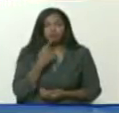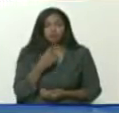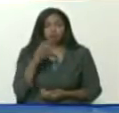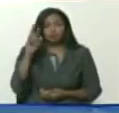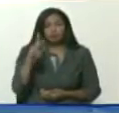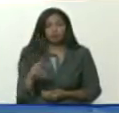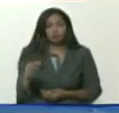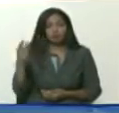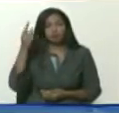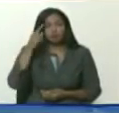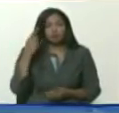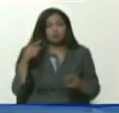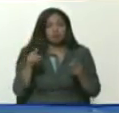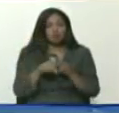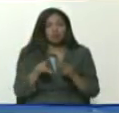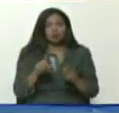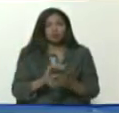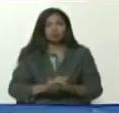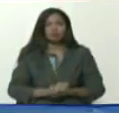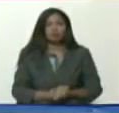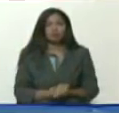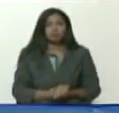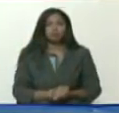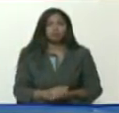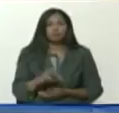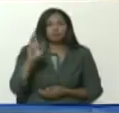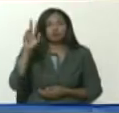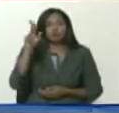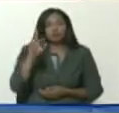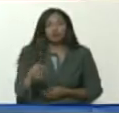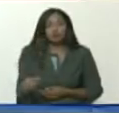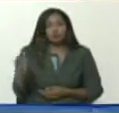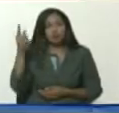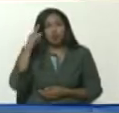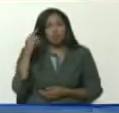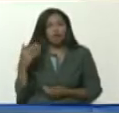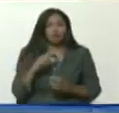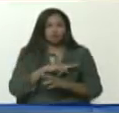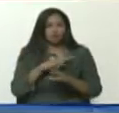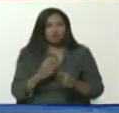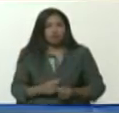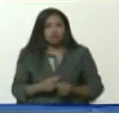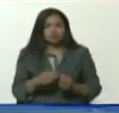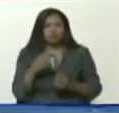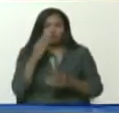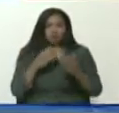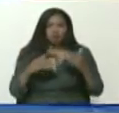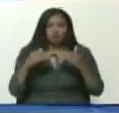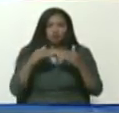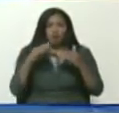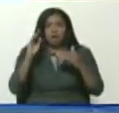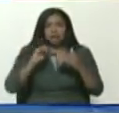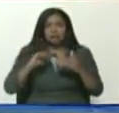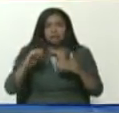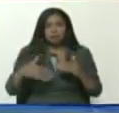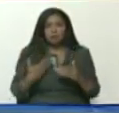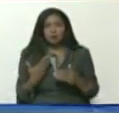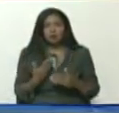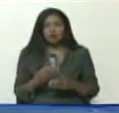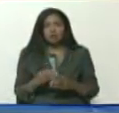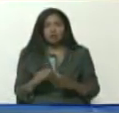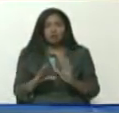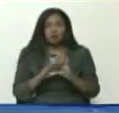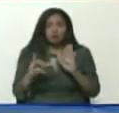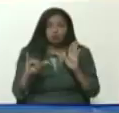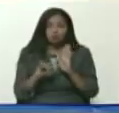días, todos los días, todos los días. Y es nuestra fortaleza moral, nuestra fortaleza